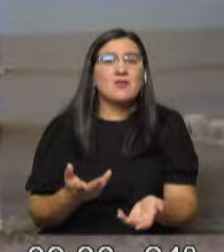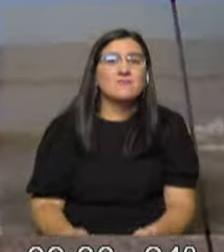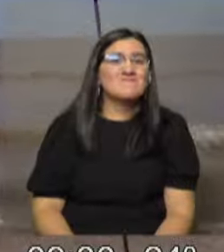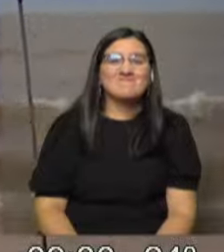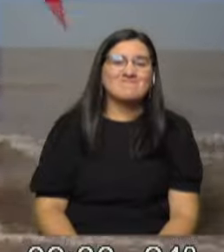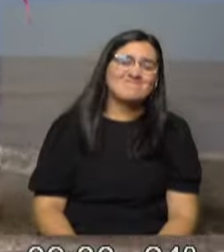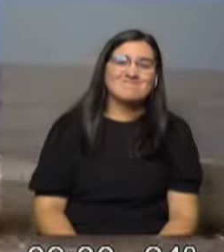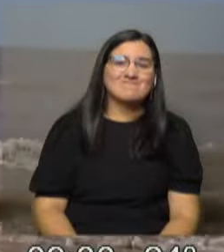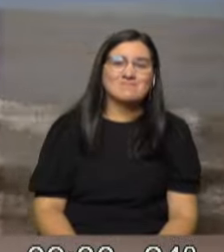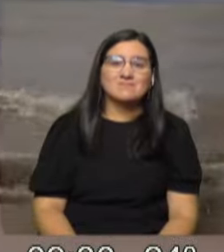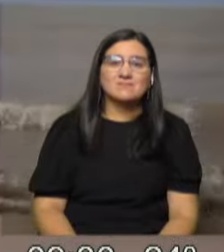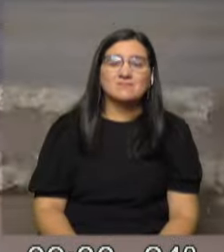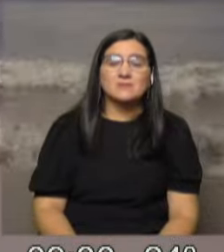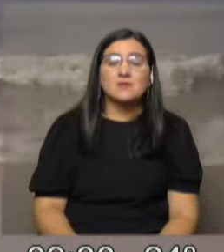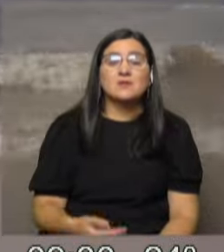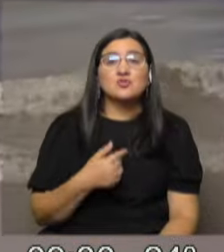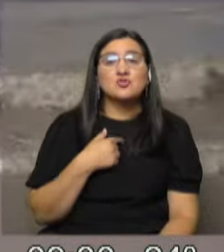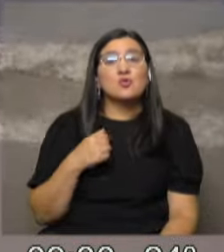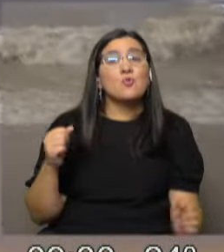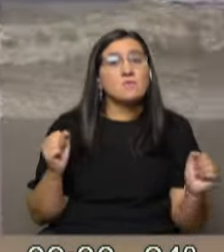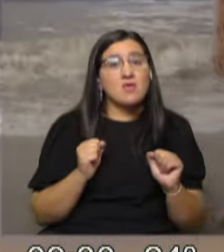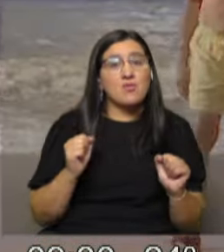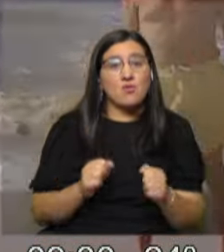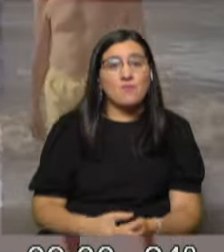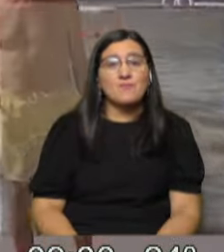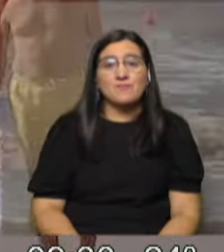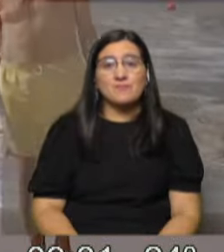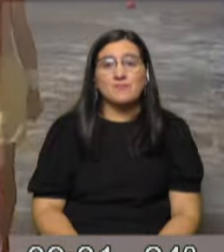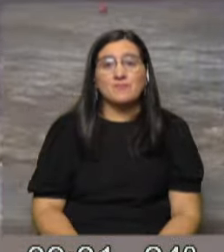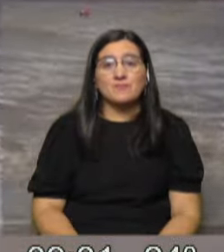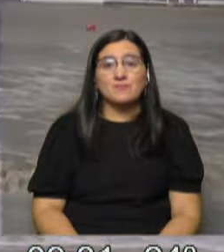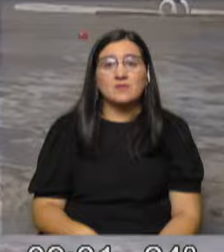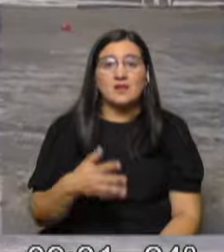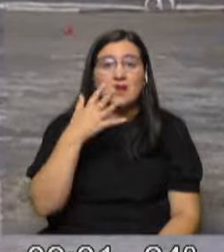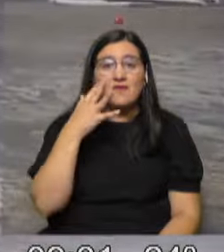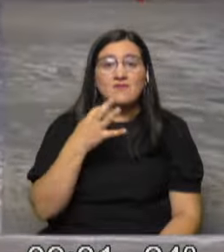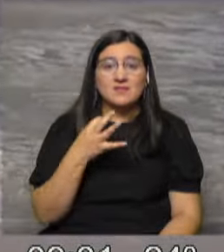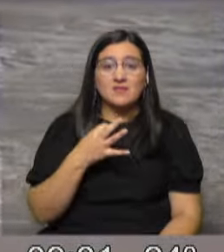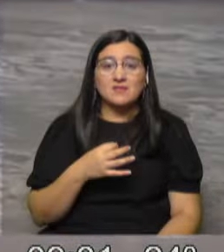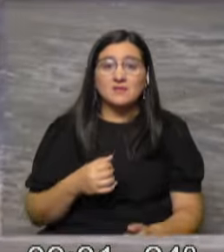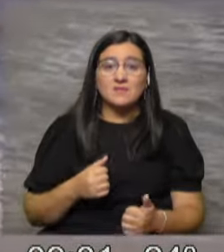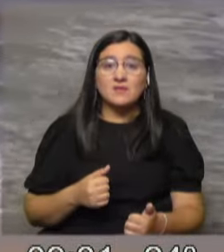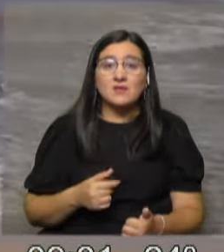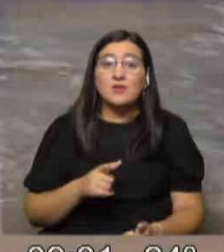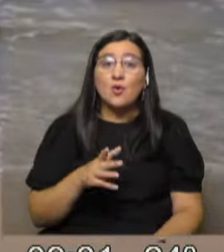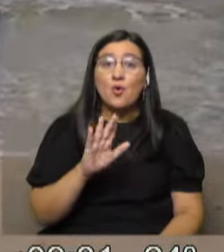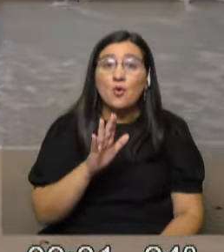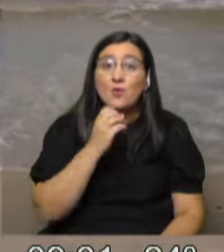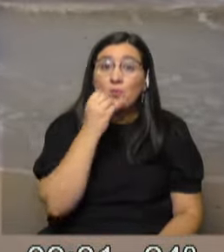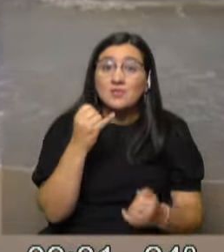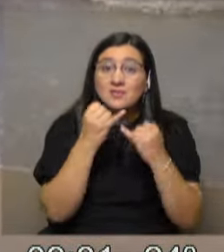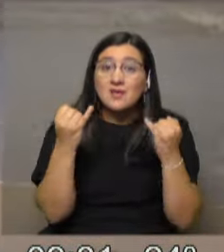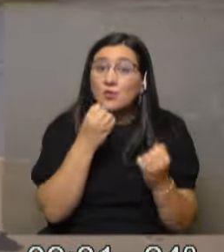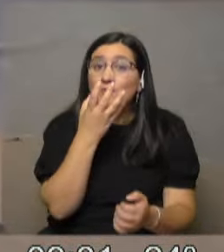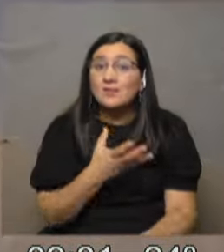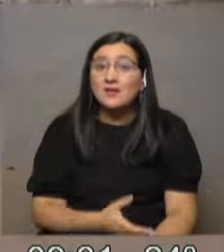Me parece que eso me puede llegar a generar algo. Pero bueno, nada, ¿viste? La verdad que la vamos llevando. Caballero, ¡apa! Buen día. ¿Cómo le